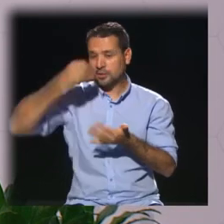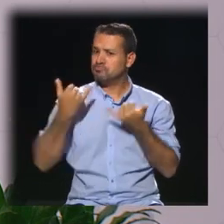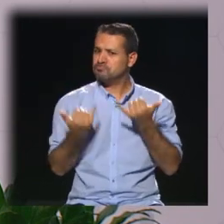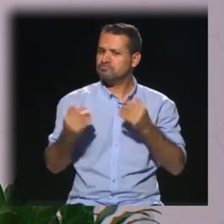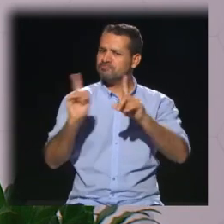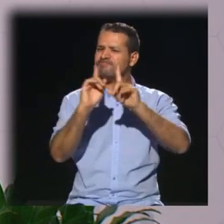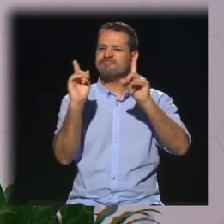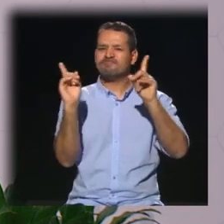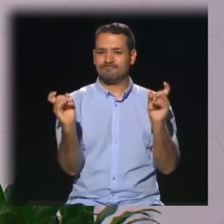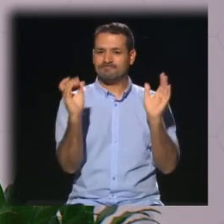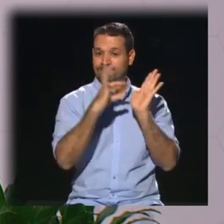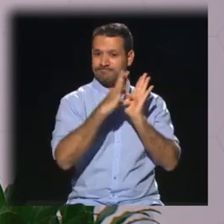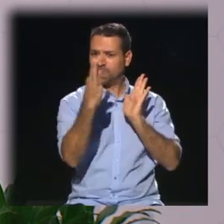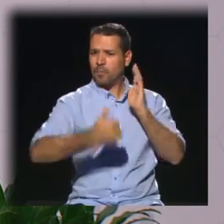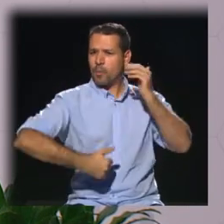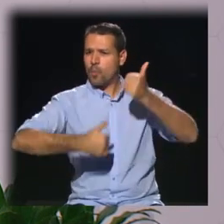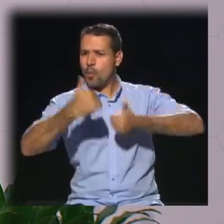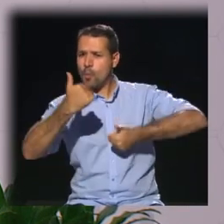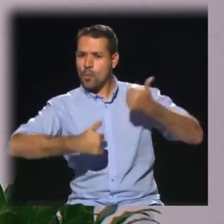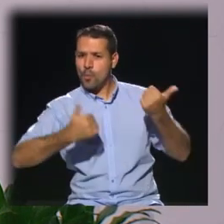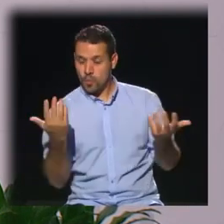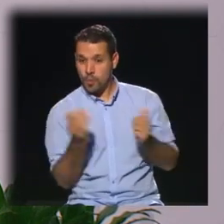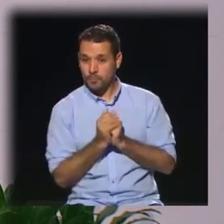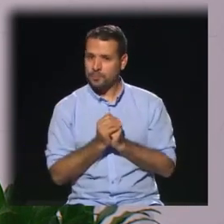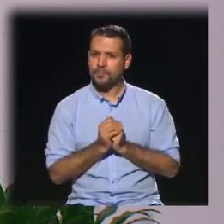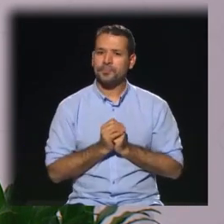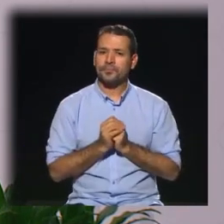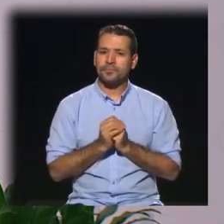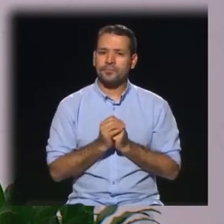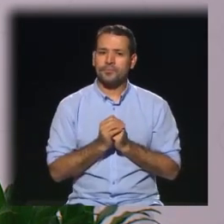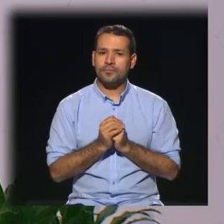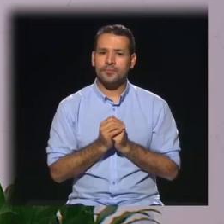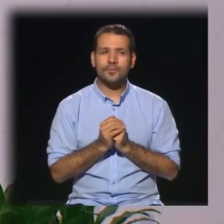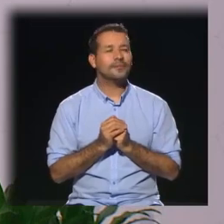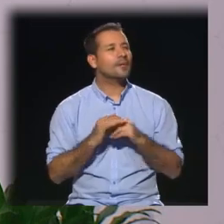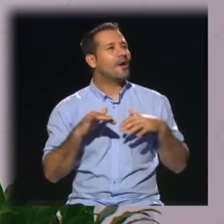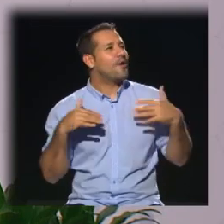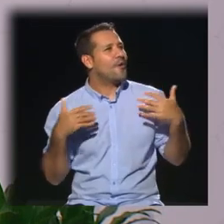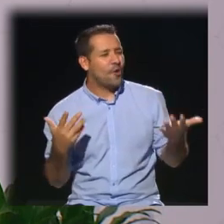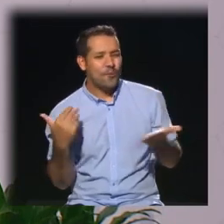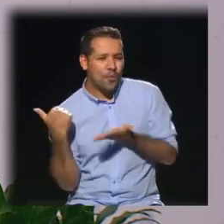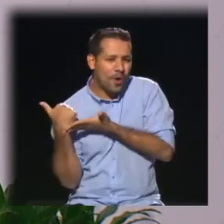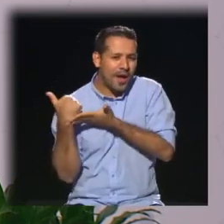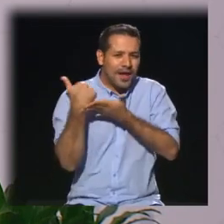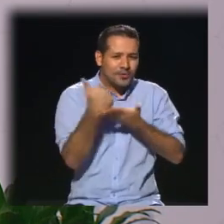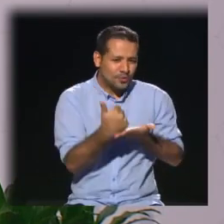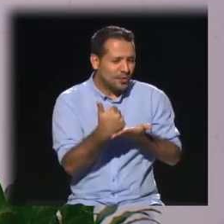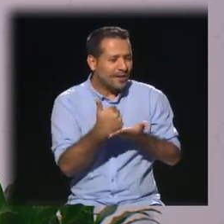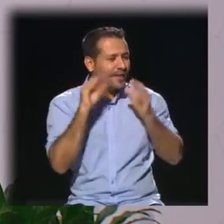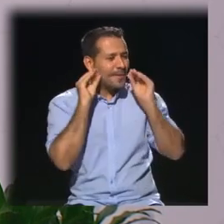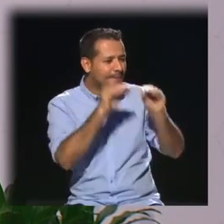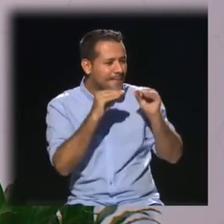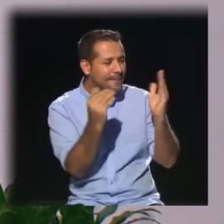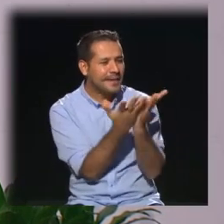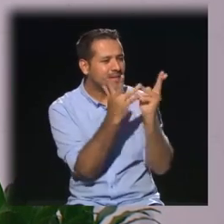tratar con usted y es cómo podemos, digamos, ayudar a formar a nuestros estudiantes de una forma,